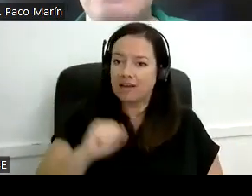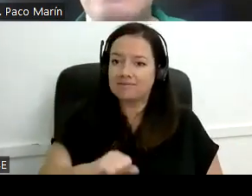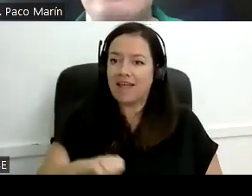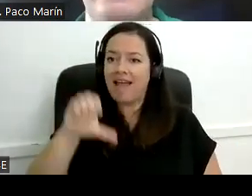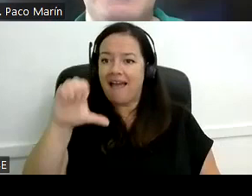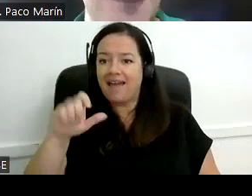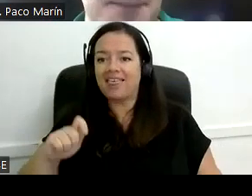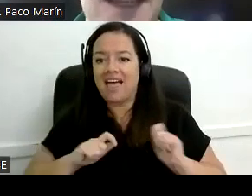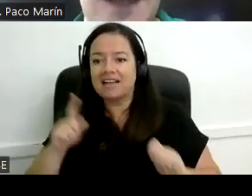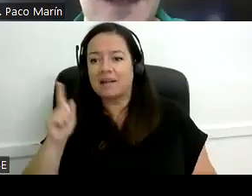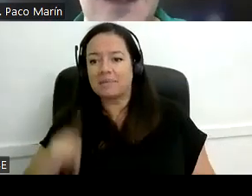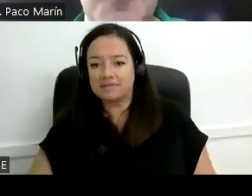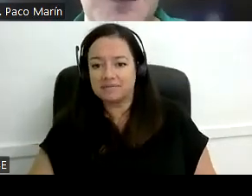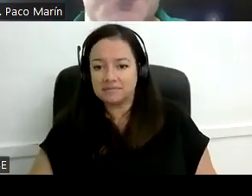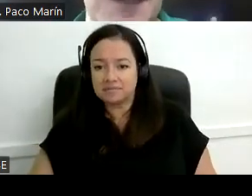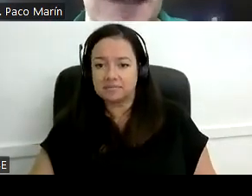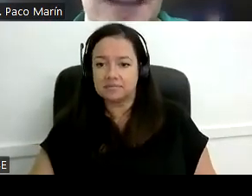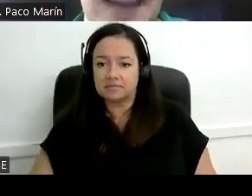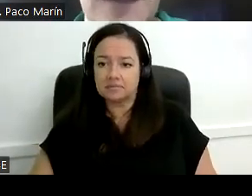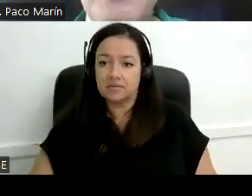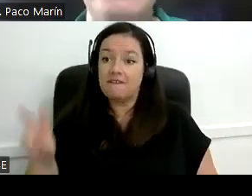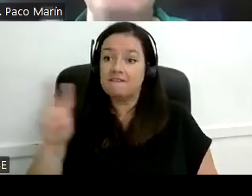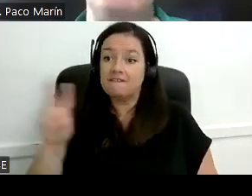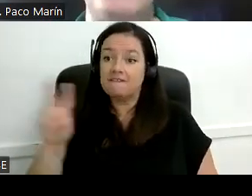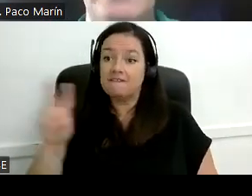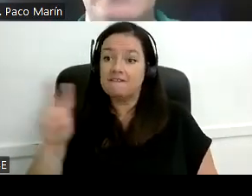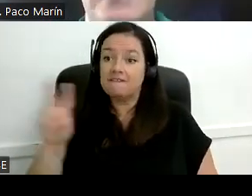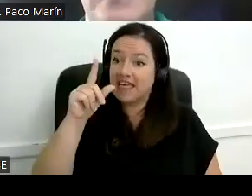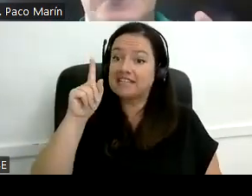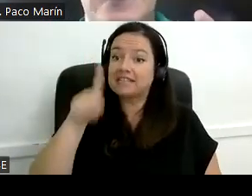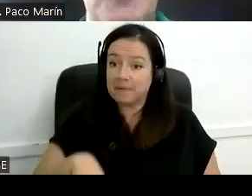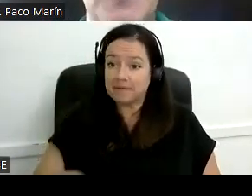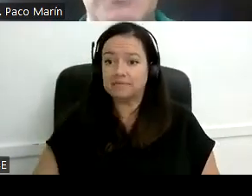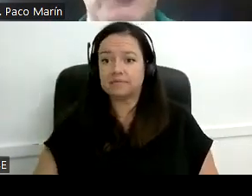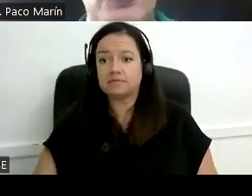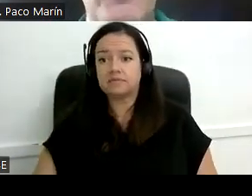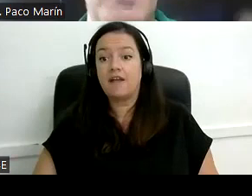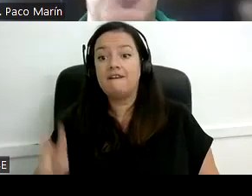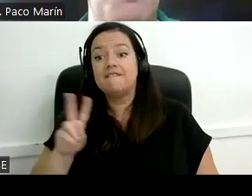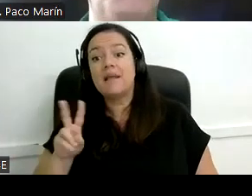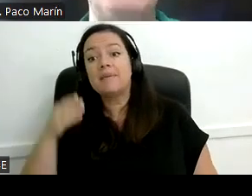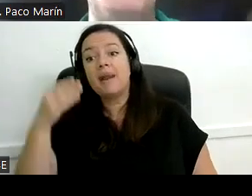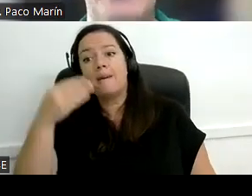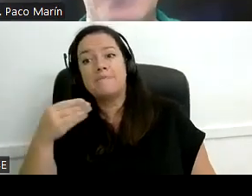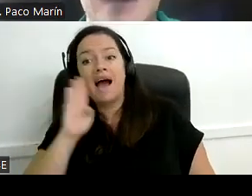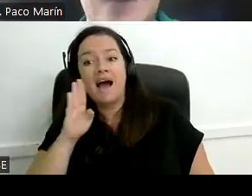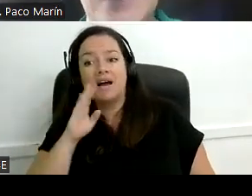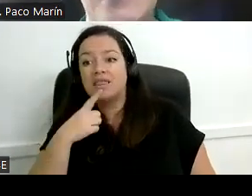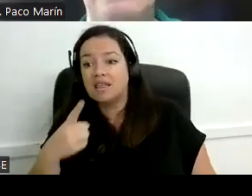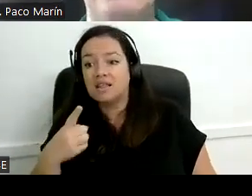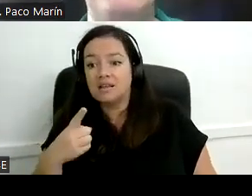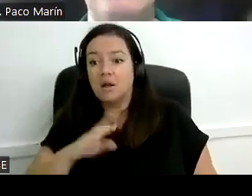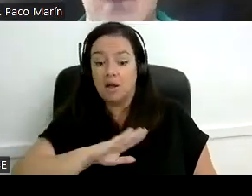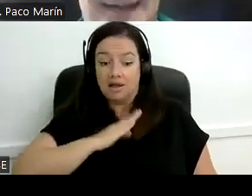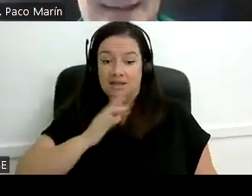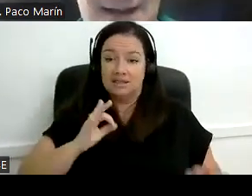E, en vitaminas D también, y luego en las vitaminas del grupo B, que como hemos comentado, para el día